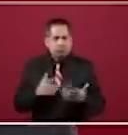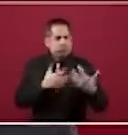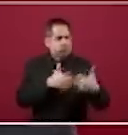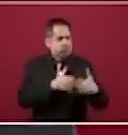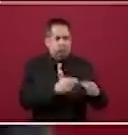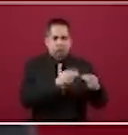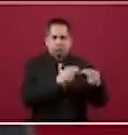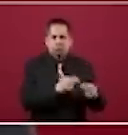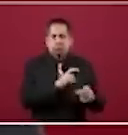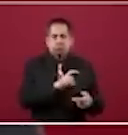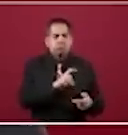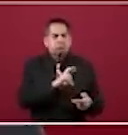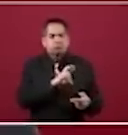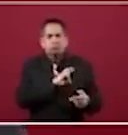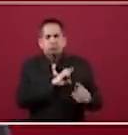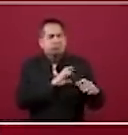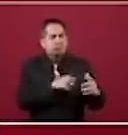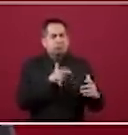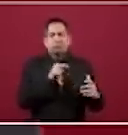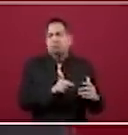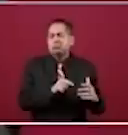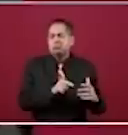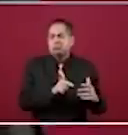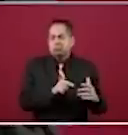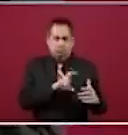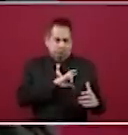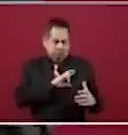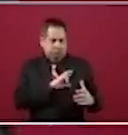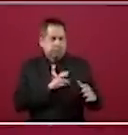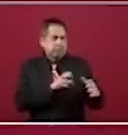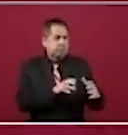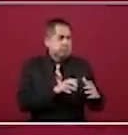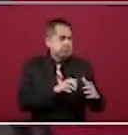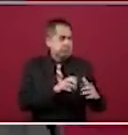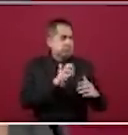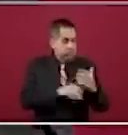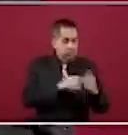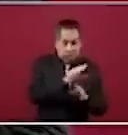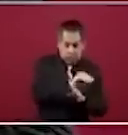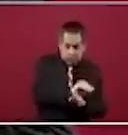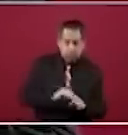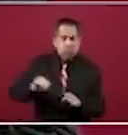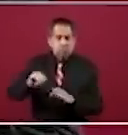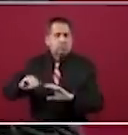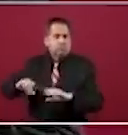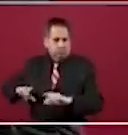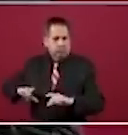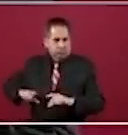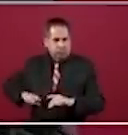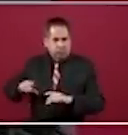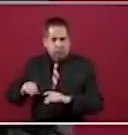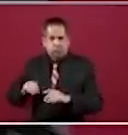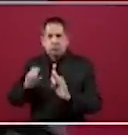empresarios, que quienes están en el sector privado pasen a ocupar cargos en el gobierno